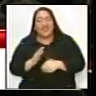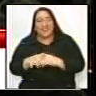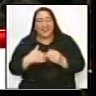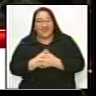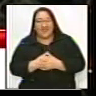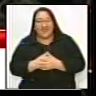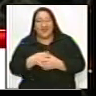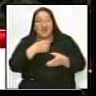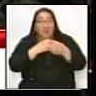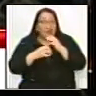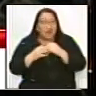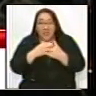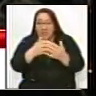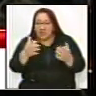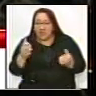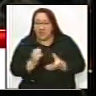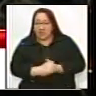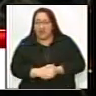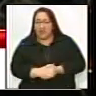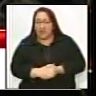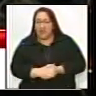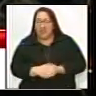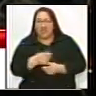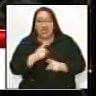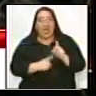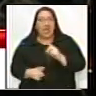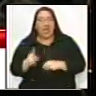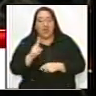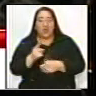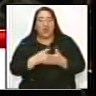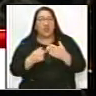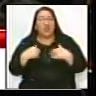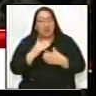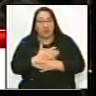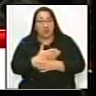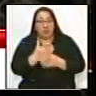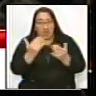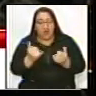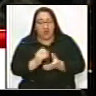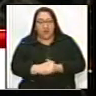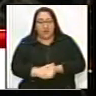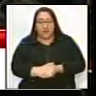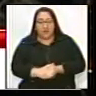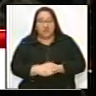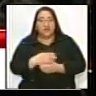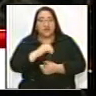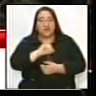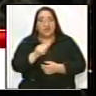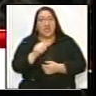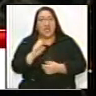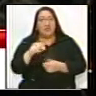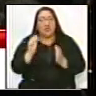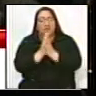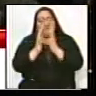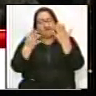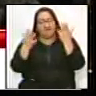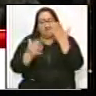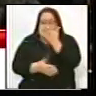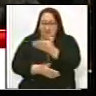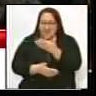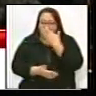sus bebidas y algún tipo de break que vamos a compartir ahora. Yasmín, palmas por favor para Yasmín. Ahí